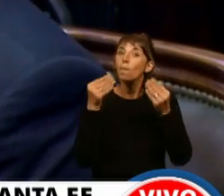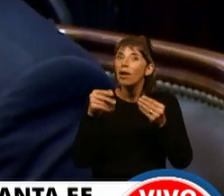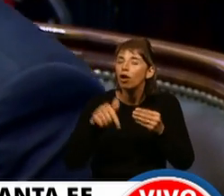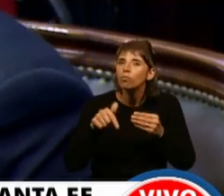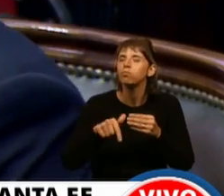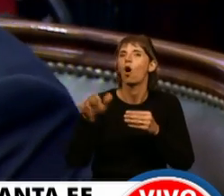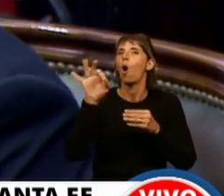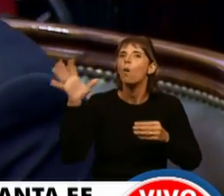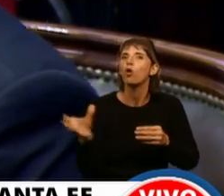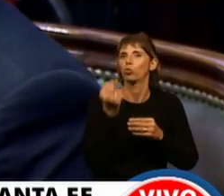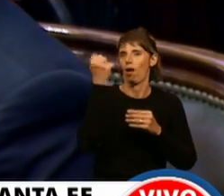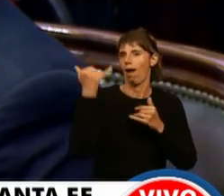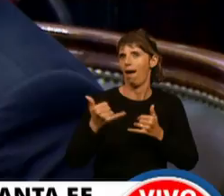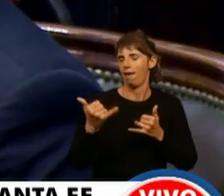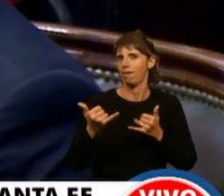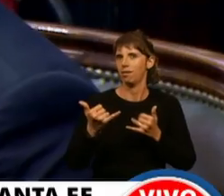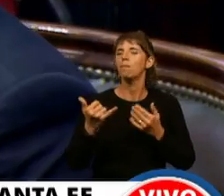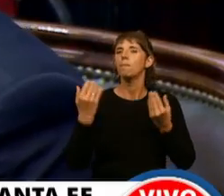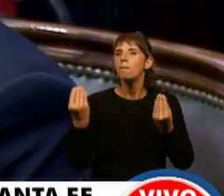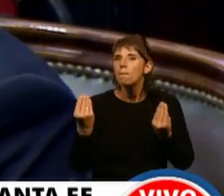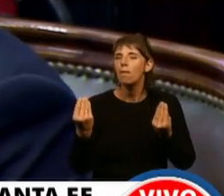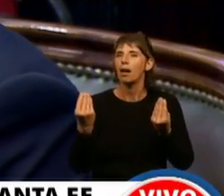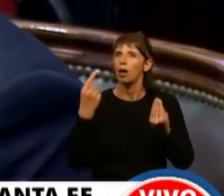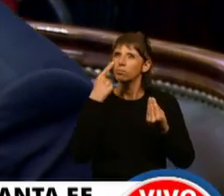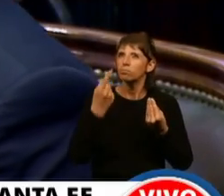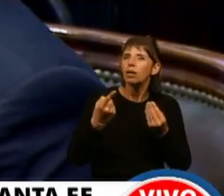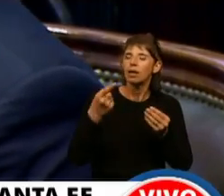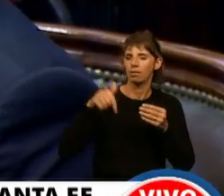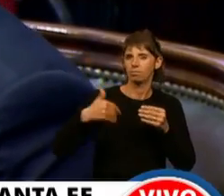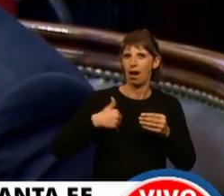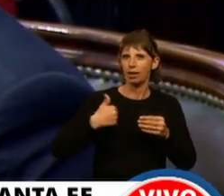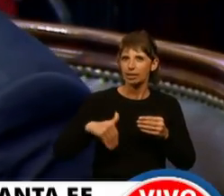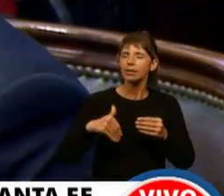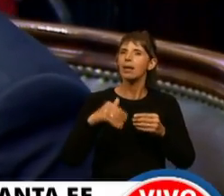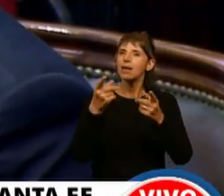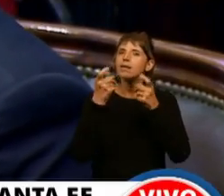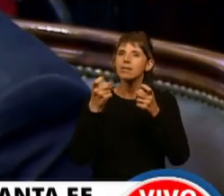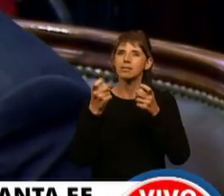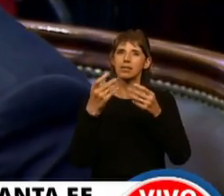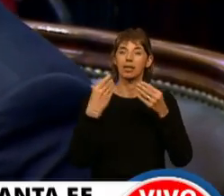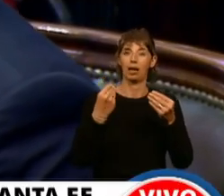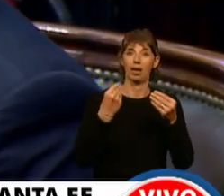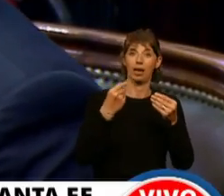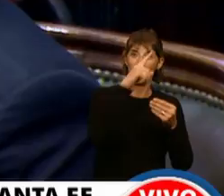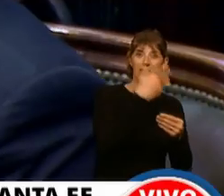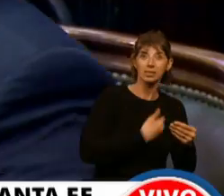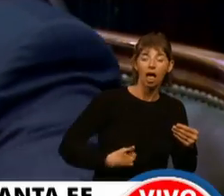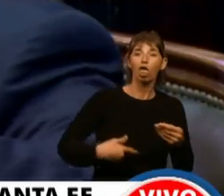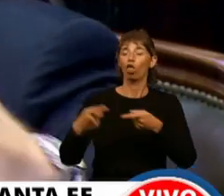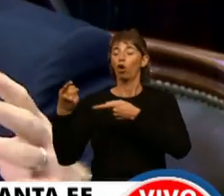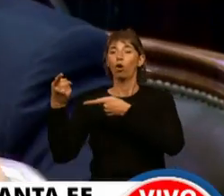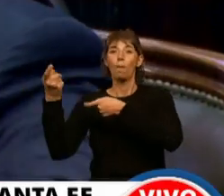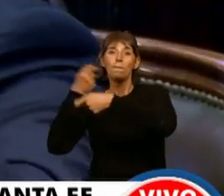para poner también en el debate la necesidad que la argentina encuentre entre estado mercado y sociedad una nueva